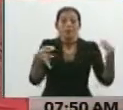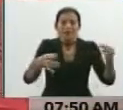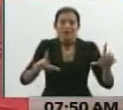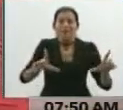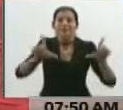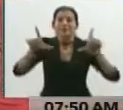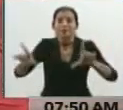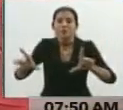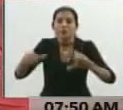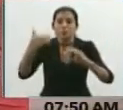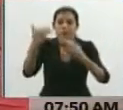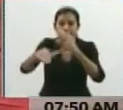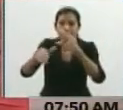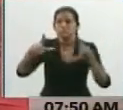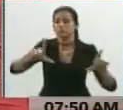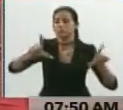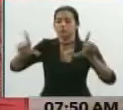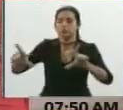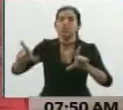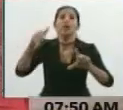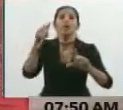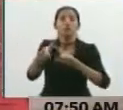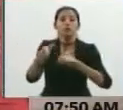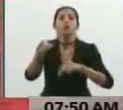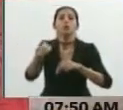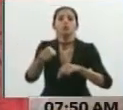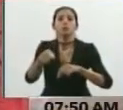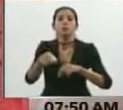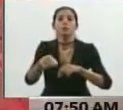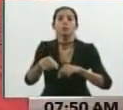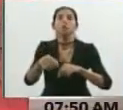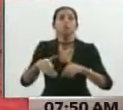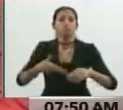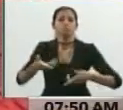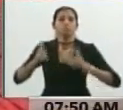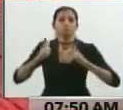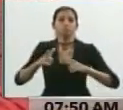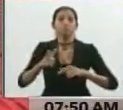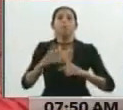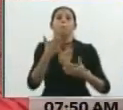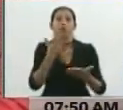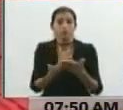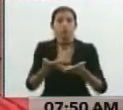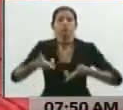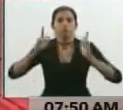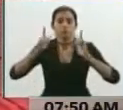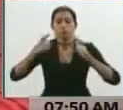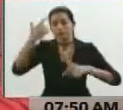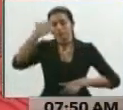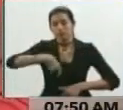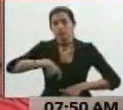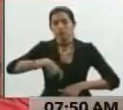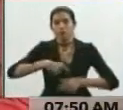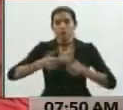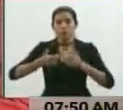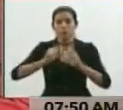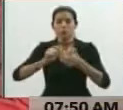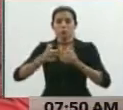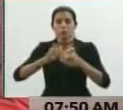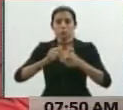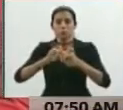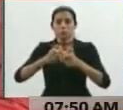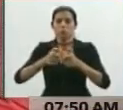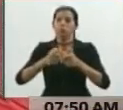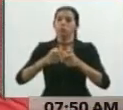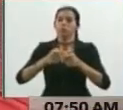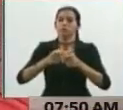y ese certificado conlleva un estudio de aeronavegabilidad licencia para el piloto y el operador del drone